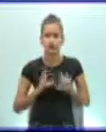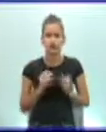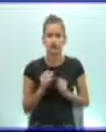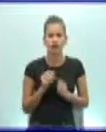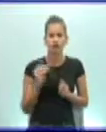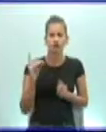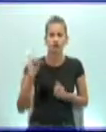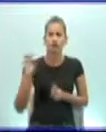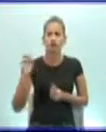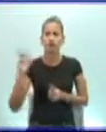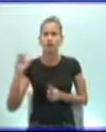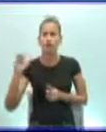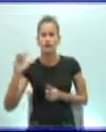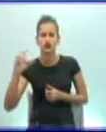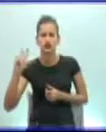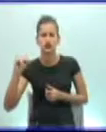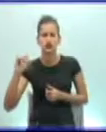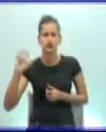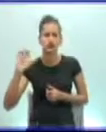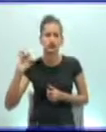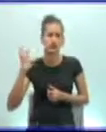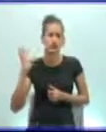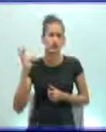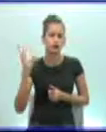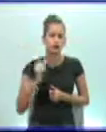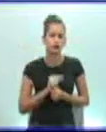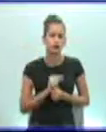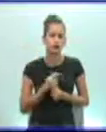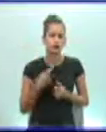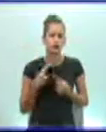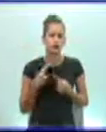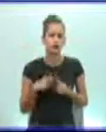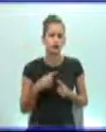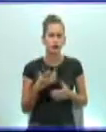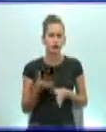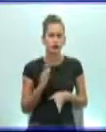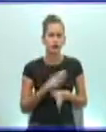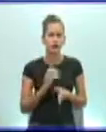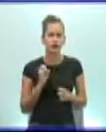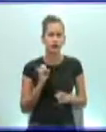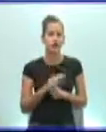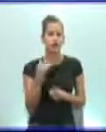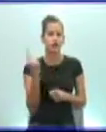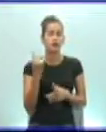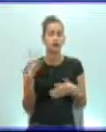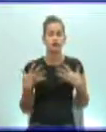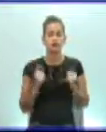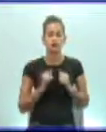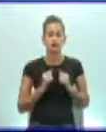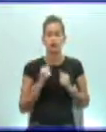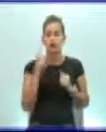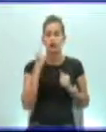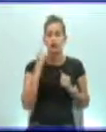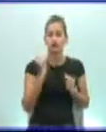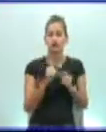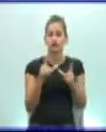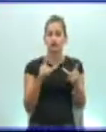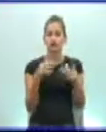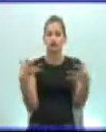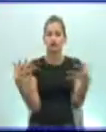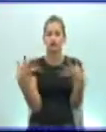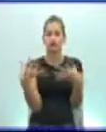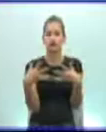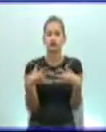el primer ejercicio. Antes de ver el primer ejercicio, vamos a repasar en una diapositiva las relaciones que existen entre números